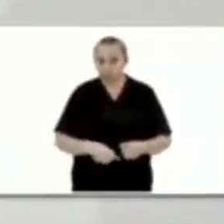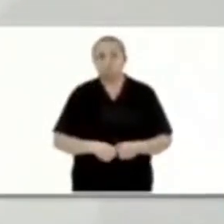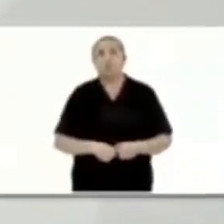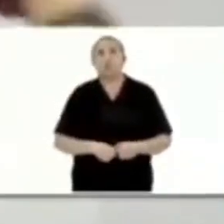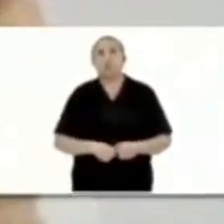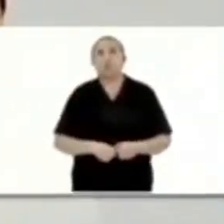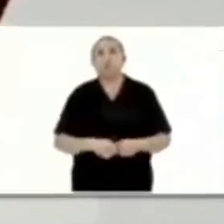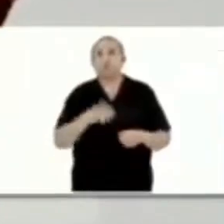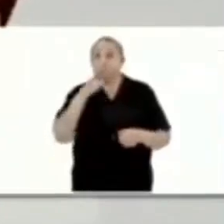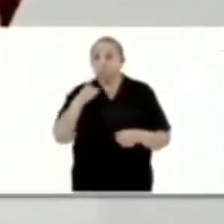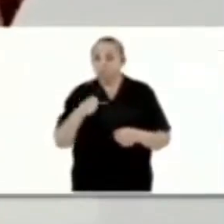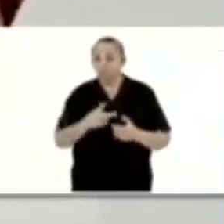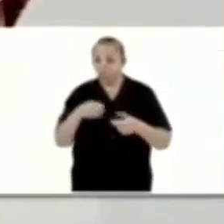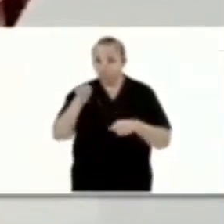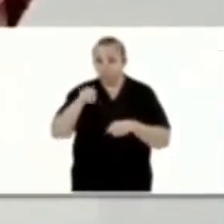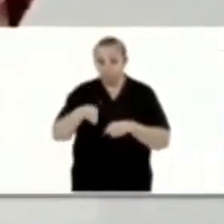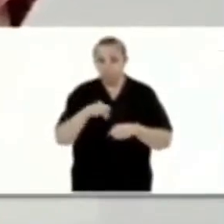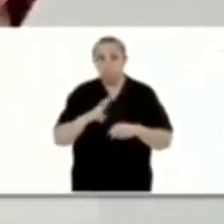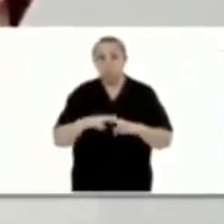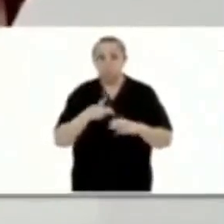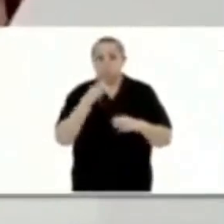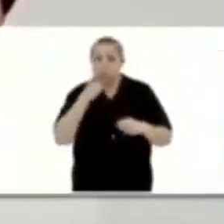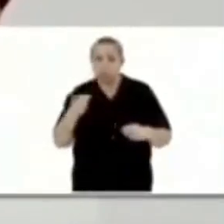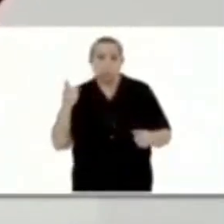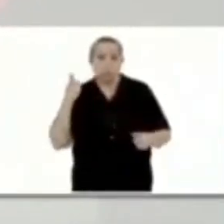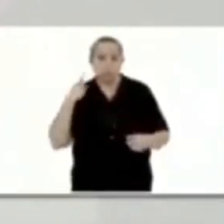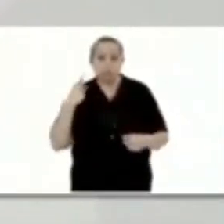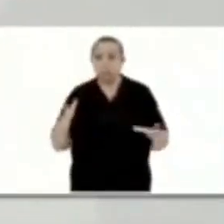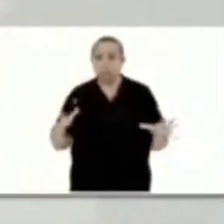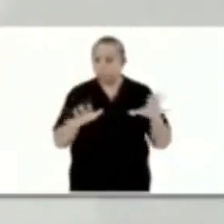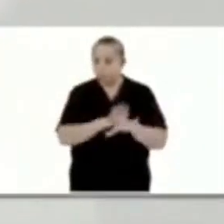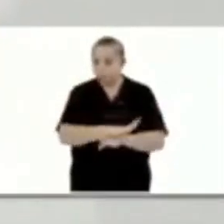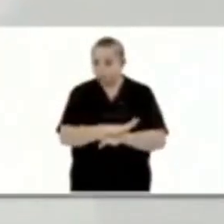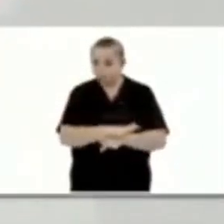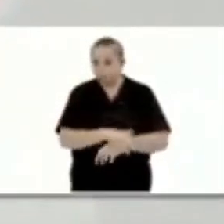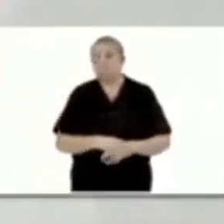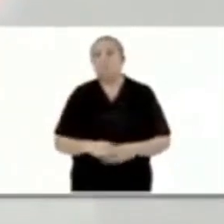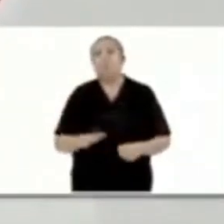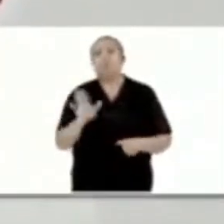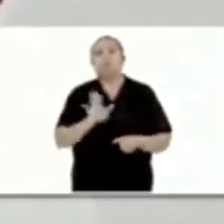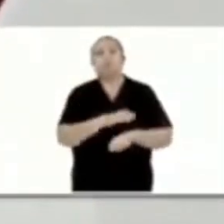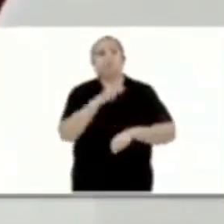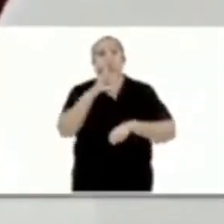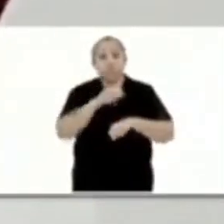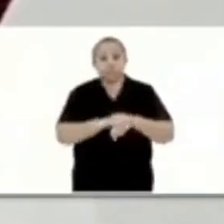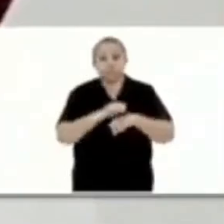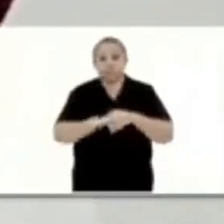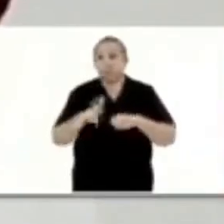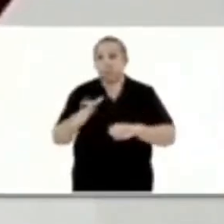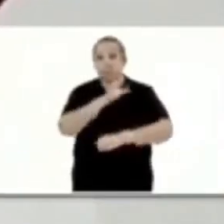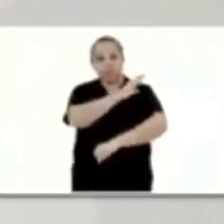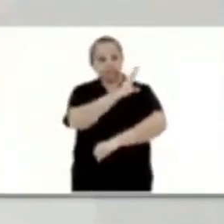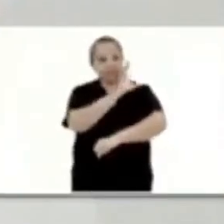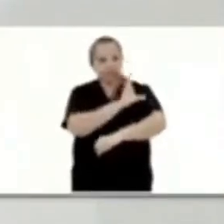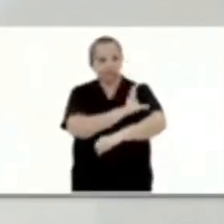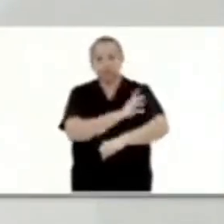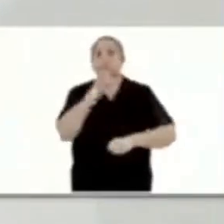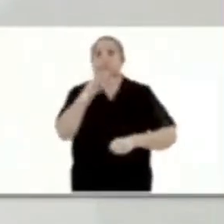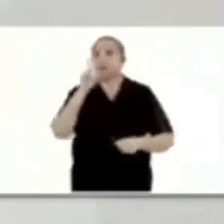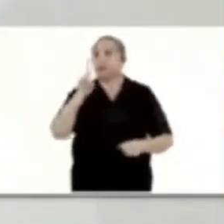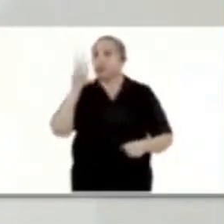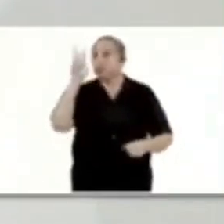las cúpulas están cambiando. Por eso, estimadas amigas y compañeros, decidí